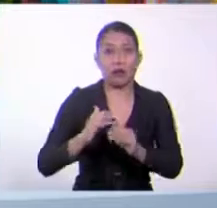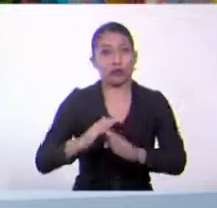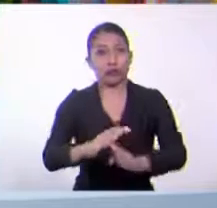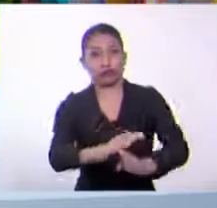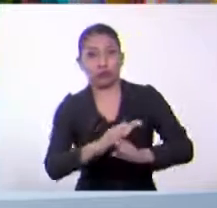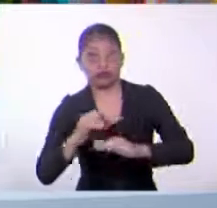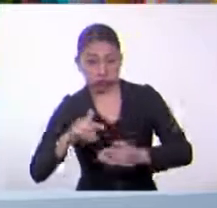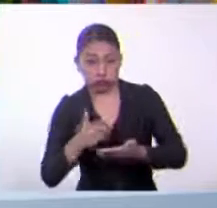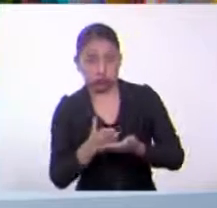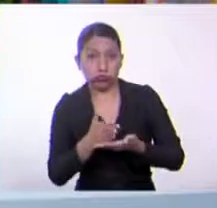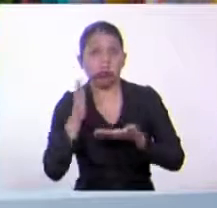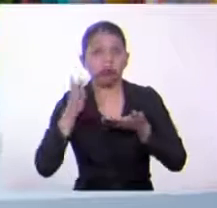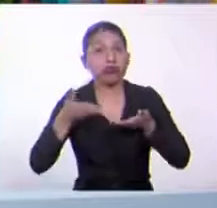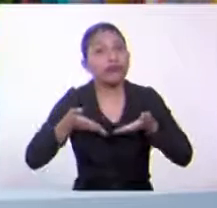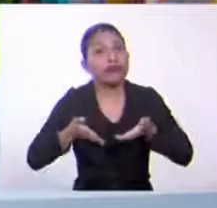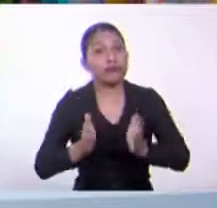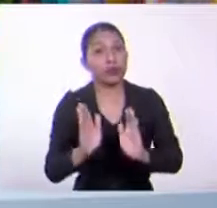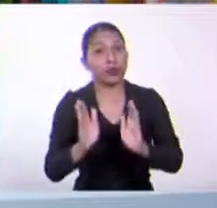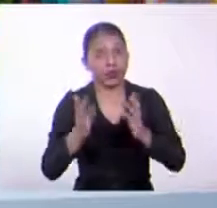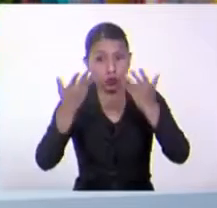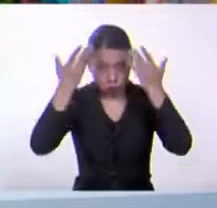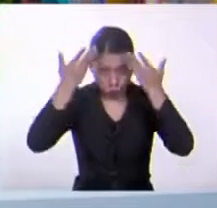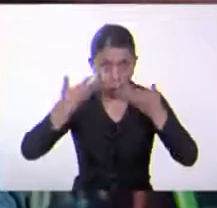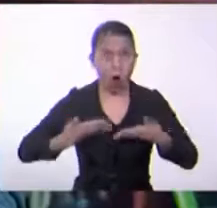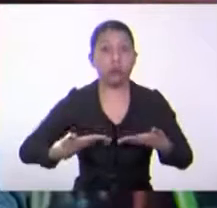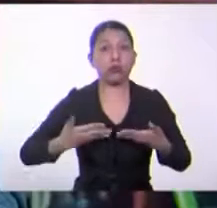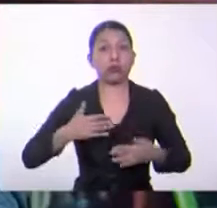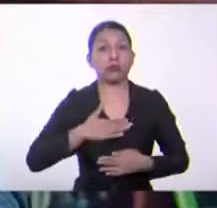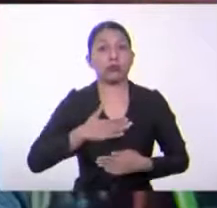sus crías dentro del cuerpo de la madre.